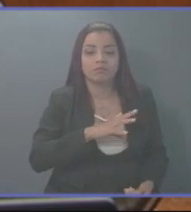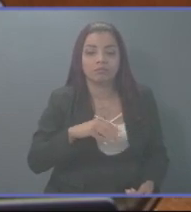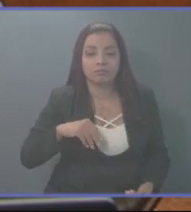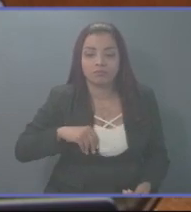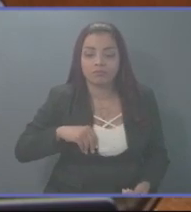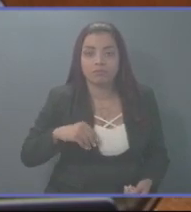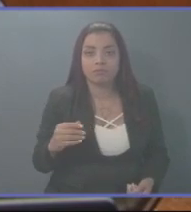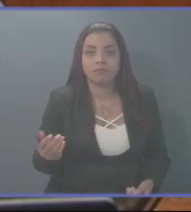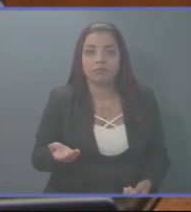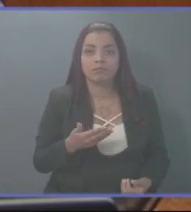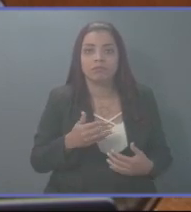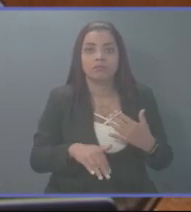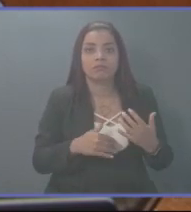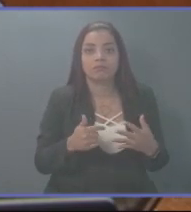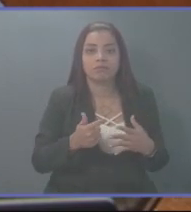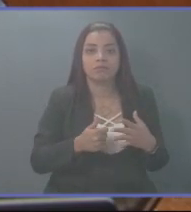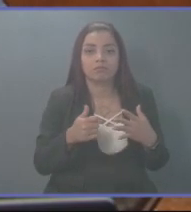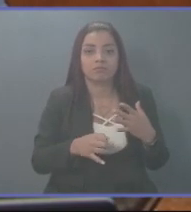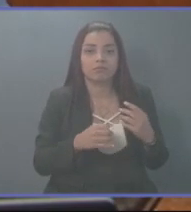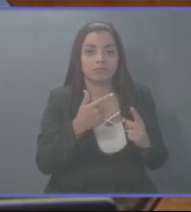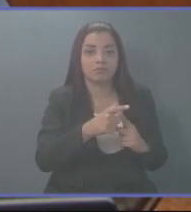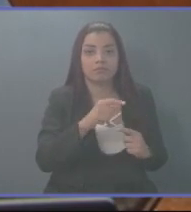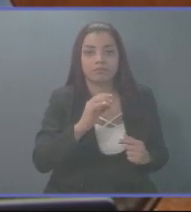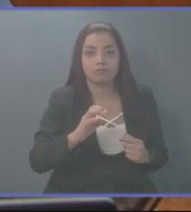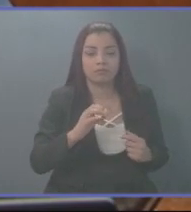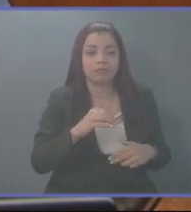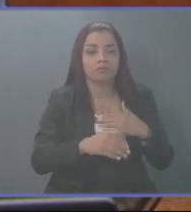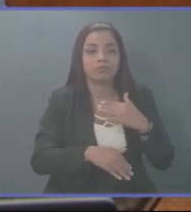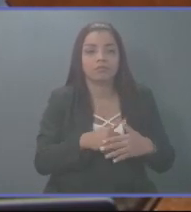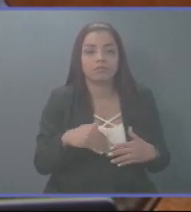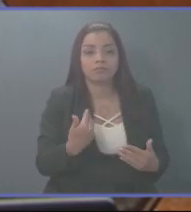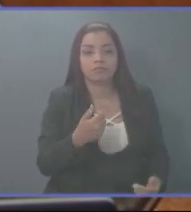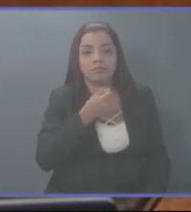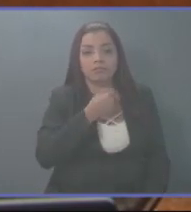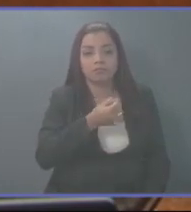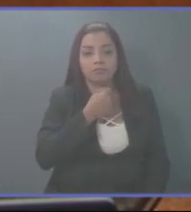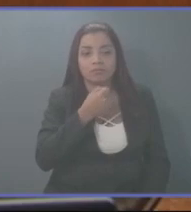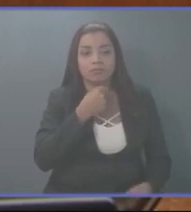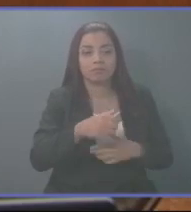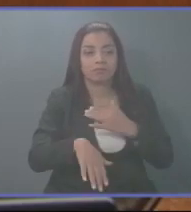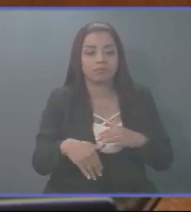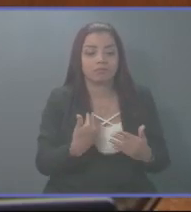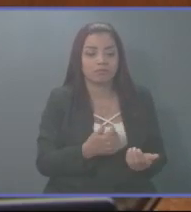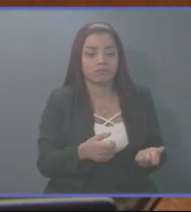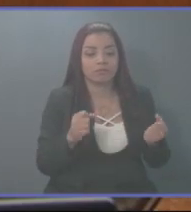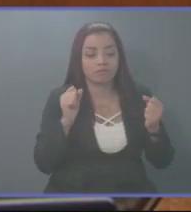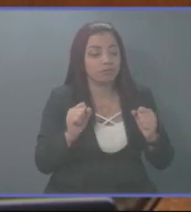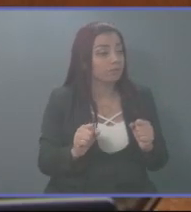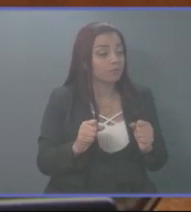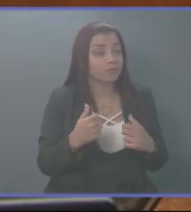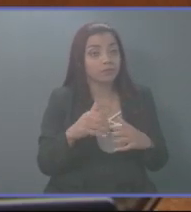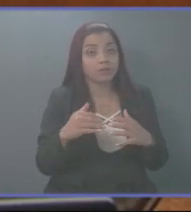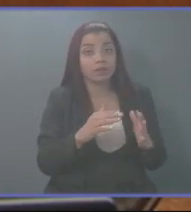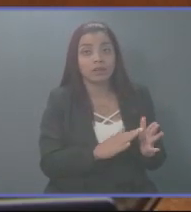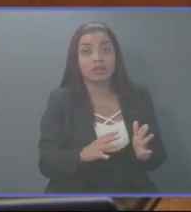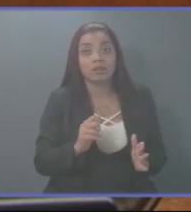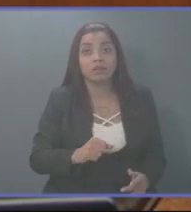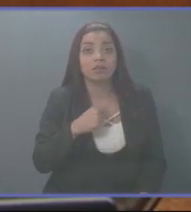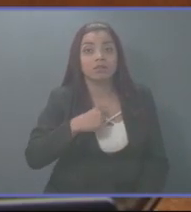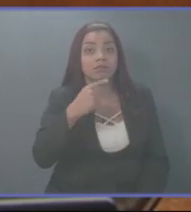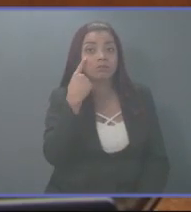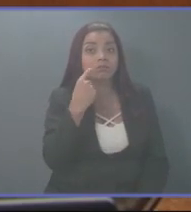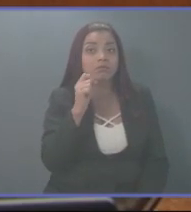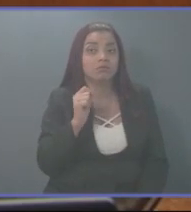separados por el desplazamiento. C. Brindar información sobre los procedimientos relevantes de localización